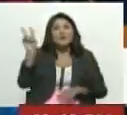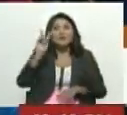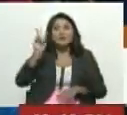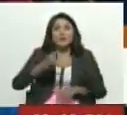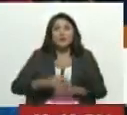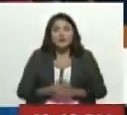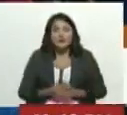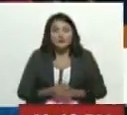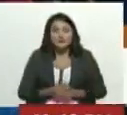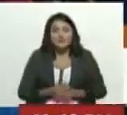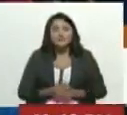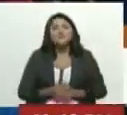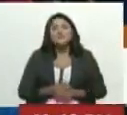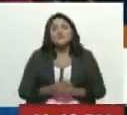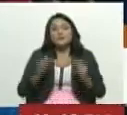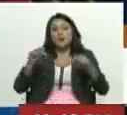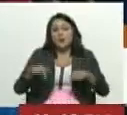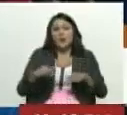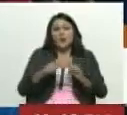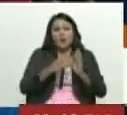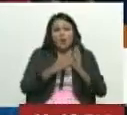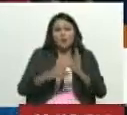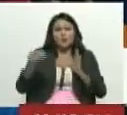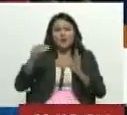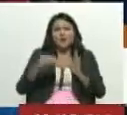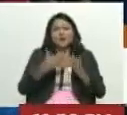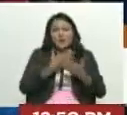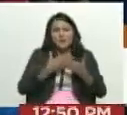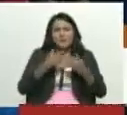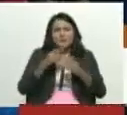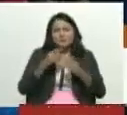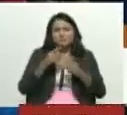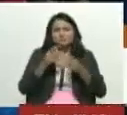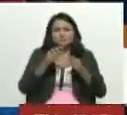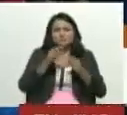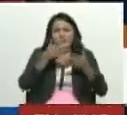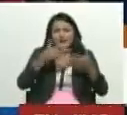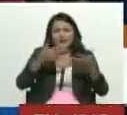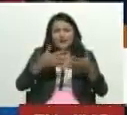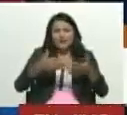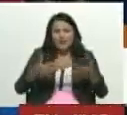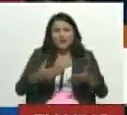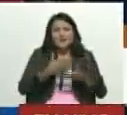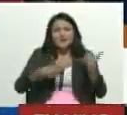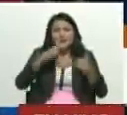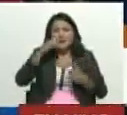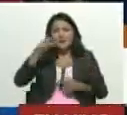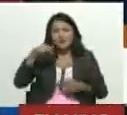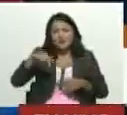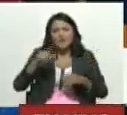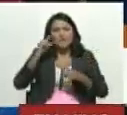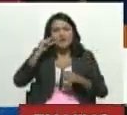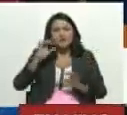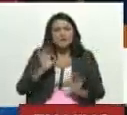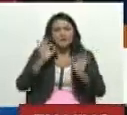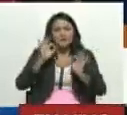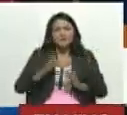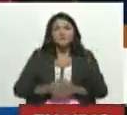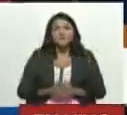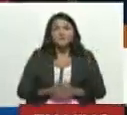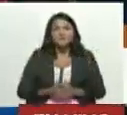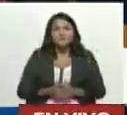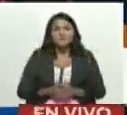que ha dado a conocer el día de hoy el presidente de la república Nicolás Maduro moros en torno a esta fecha Nosotros hemos